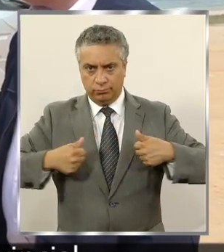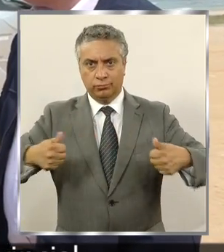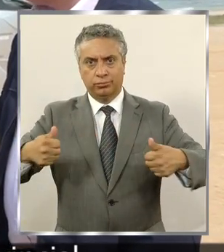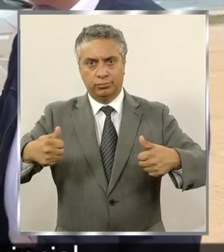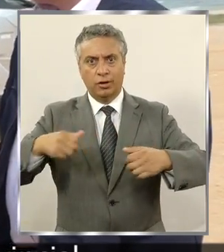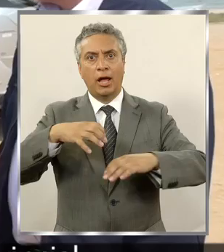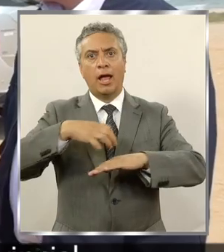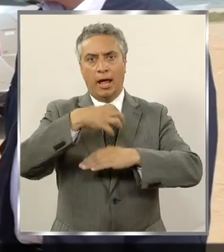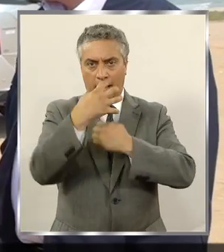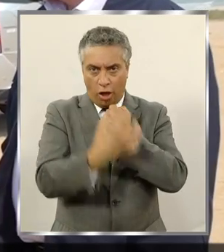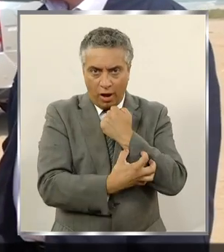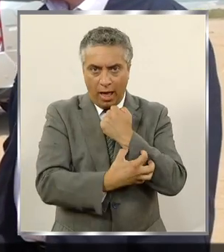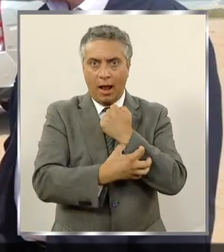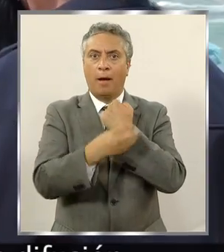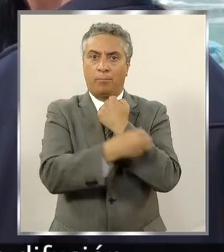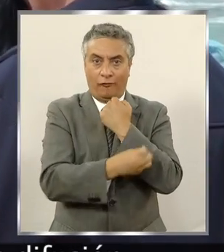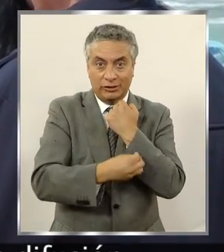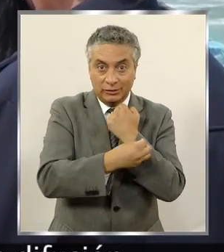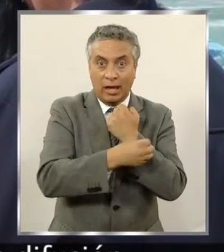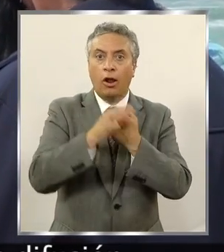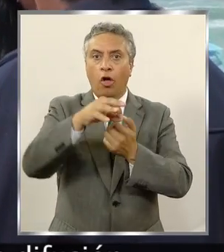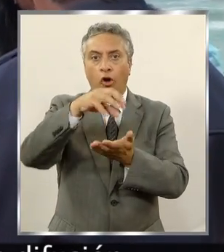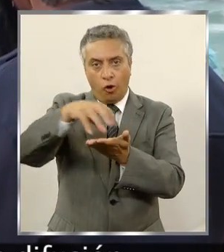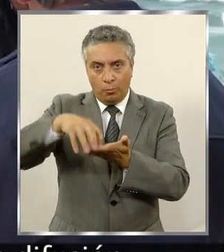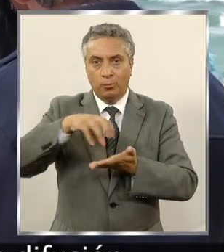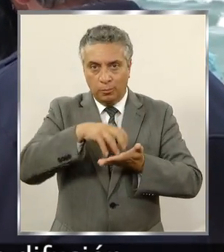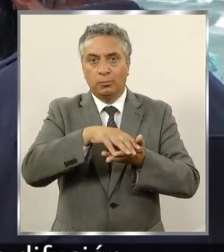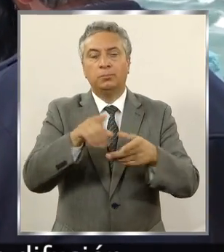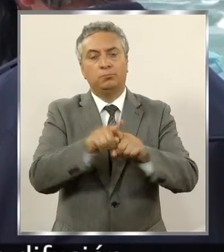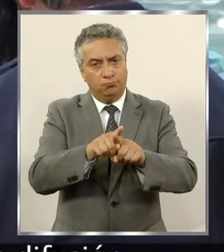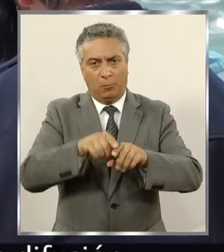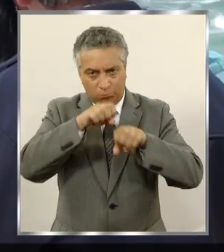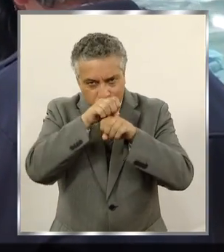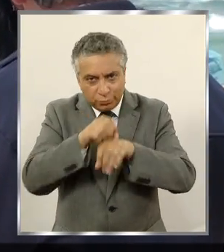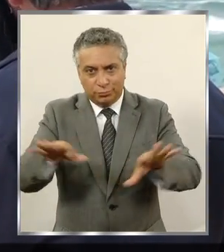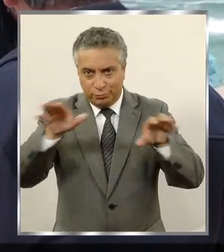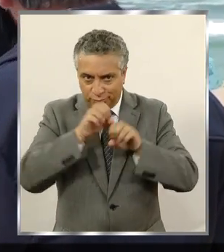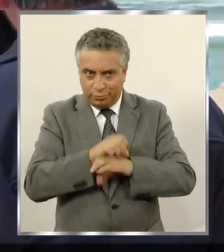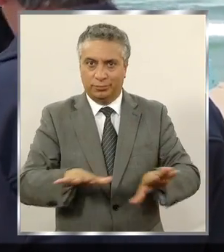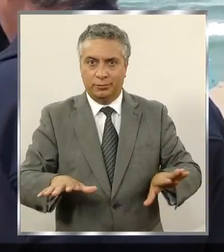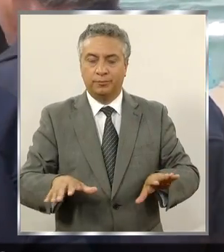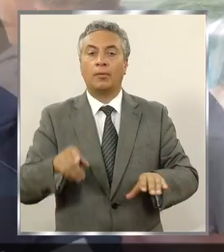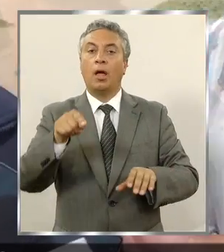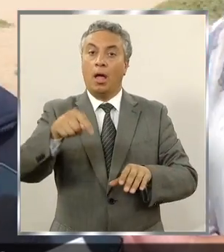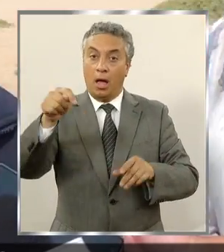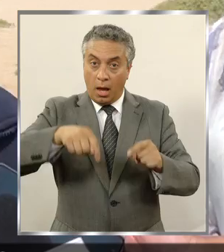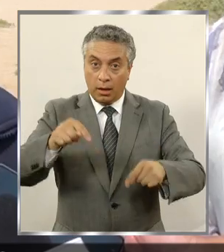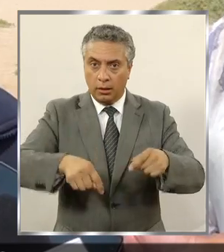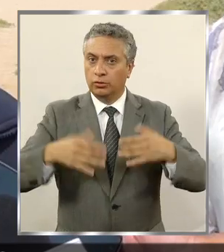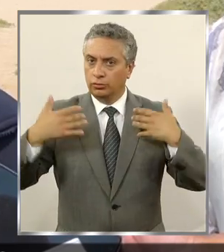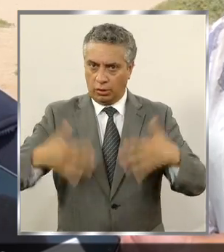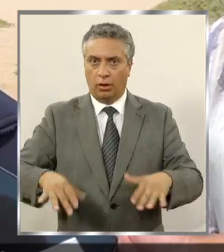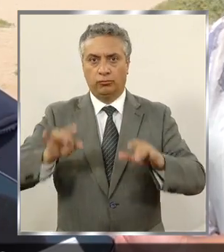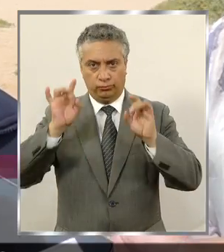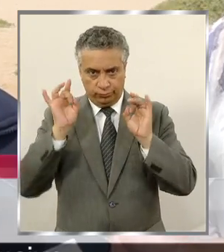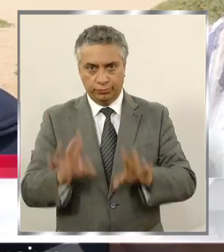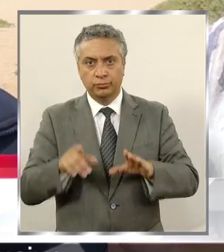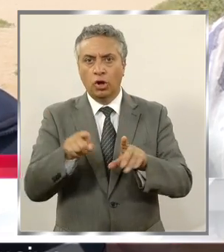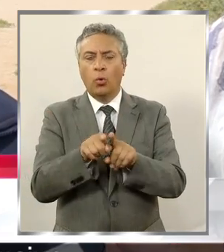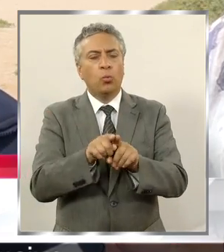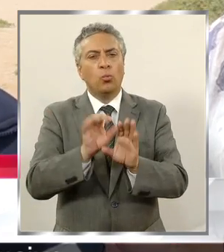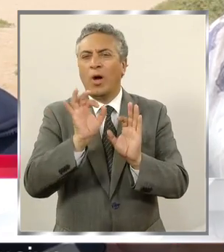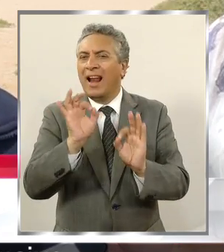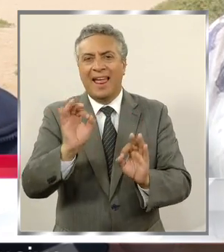gobierno regional, provincial y comunal para realizar una campaña de difusión de esta medida. Acá se ha establecido